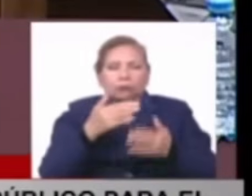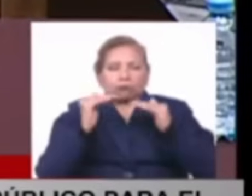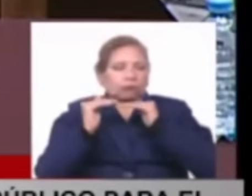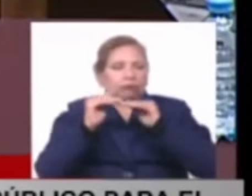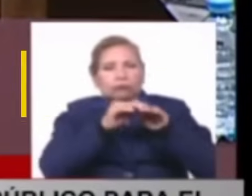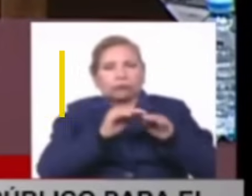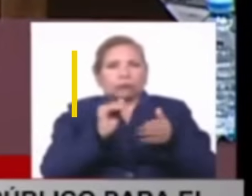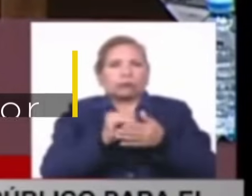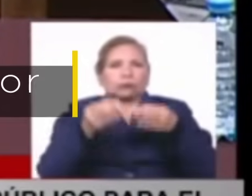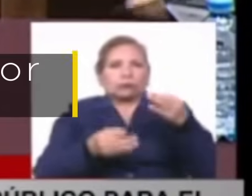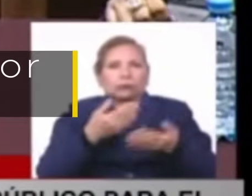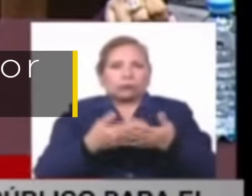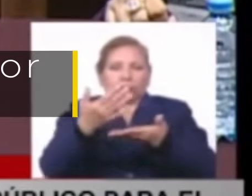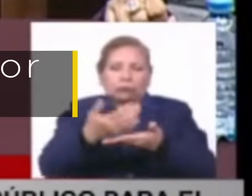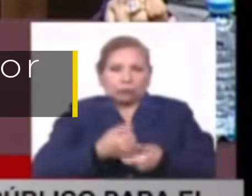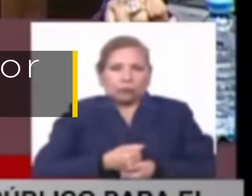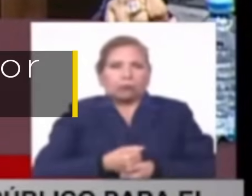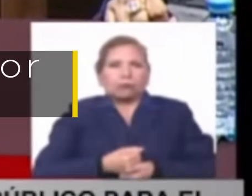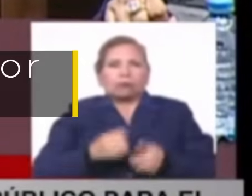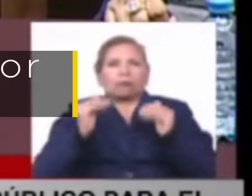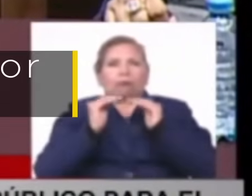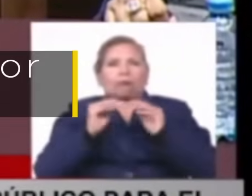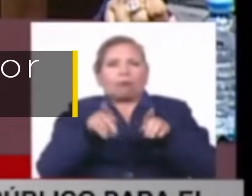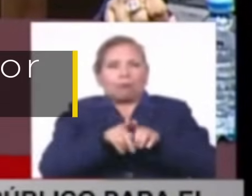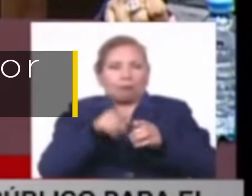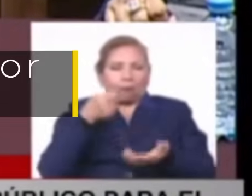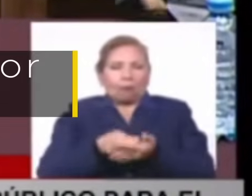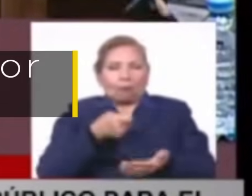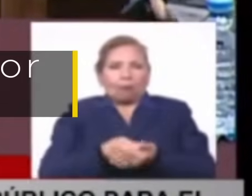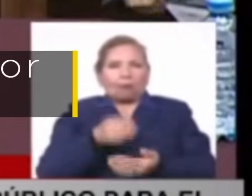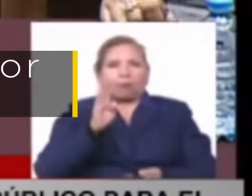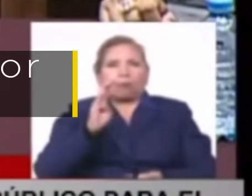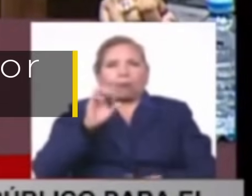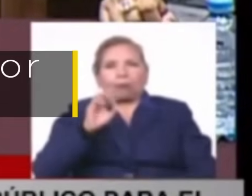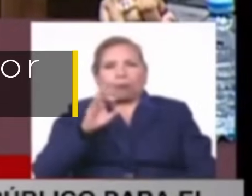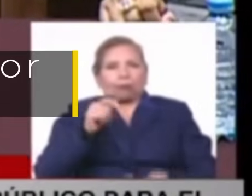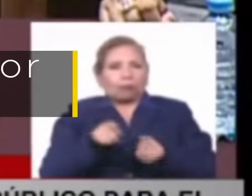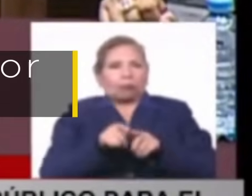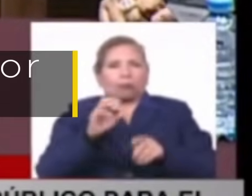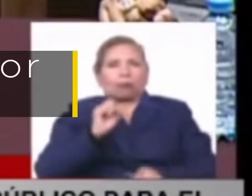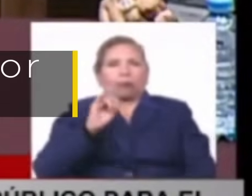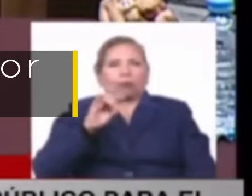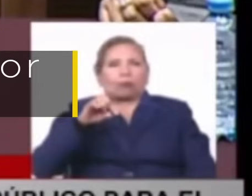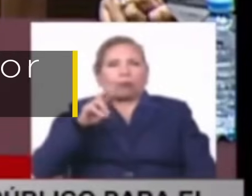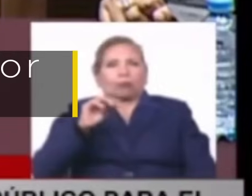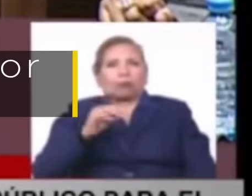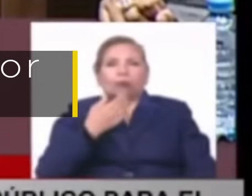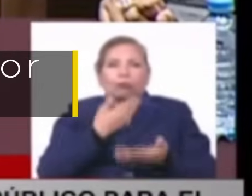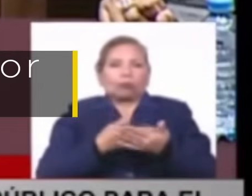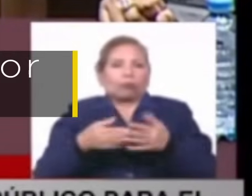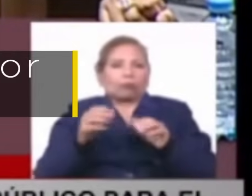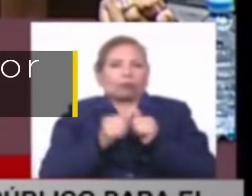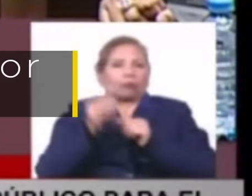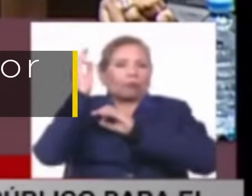a intentar arañar unos milloncitos más para sus instituciones. Al parecer la situación está dura y hasta Patricia Benavides tuvo que ir a